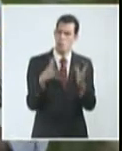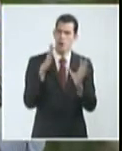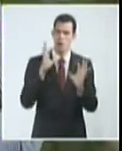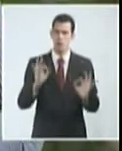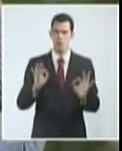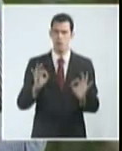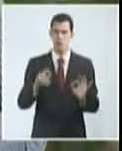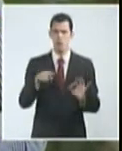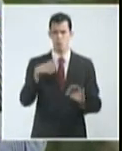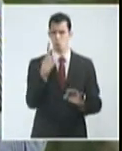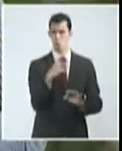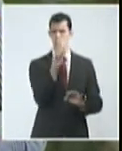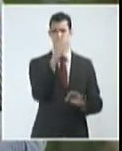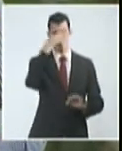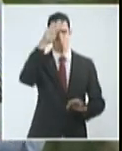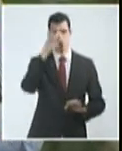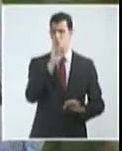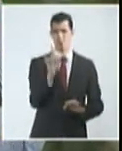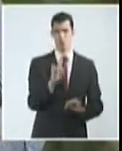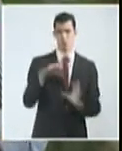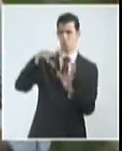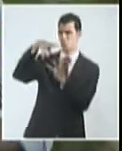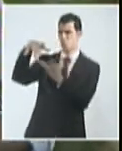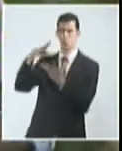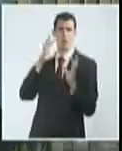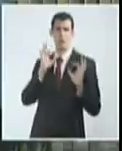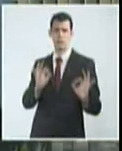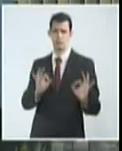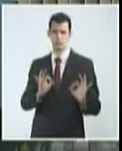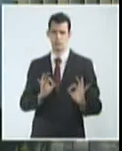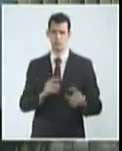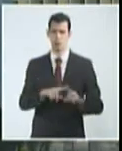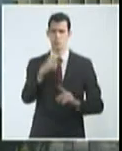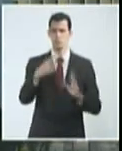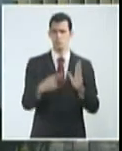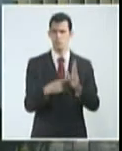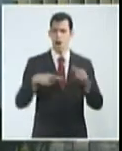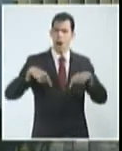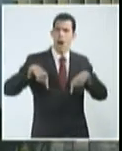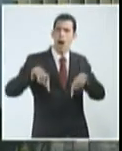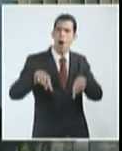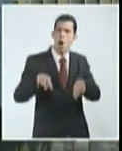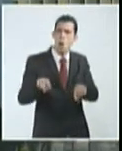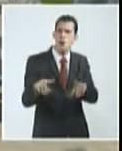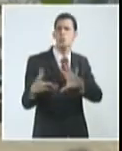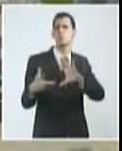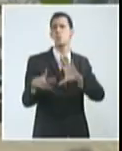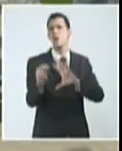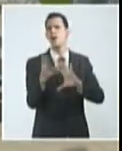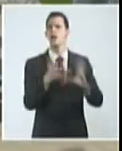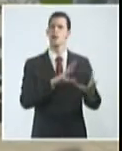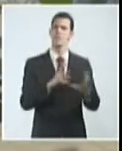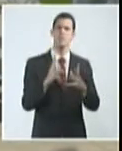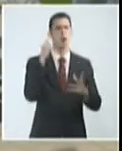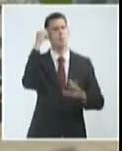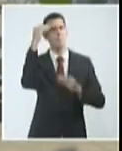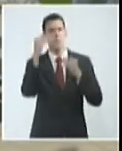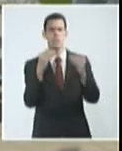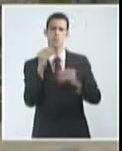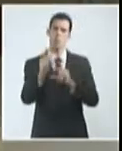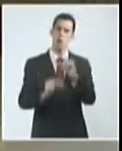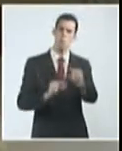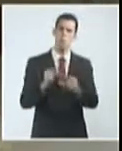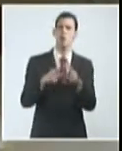entrada a la nueva normalidad, indudablemente nuestra economía se irá recuperando. Y yo diría que se irá recuperando